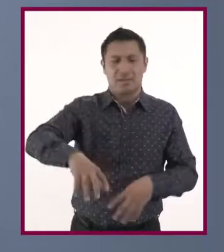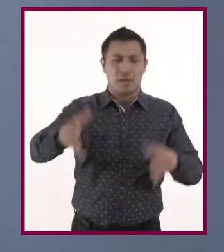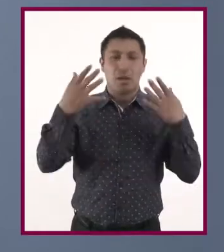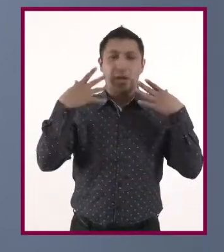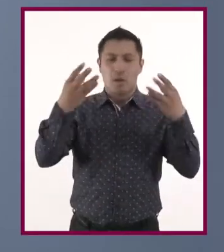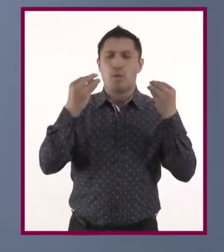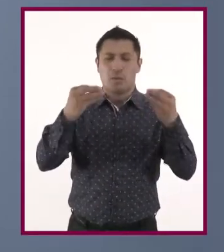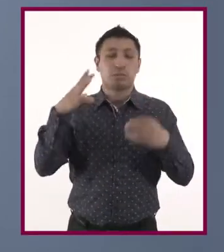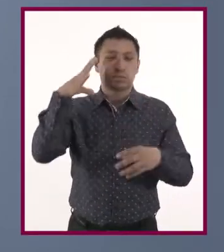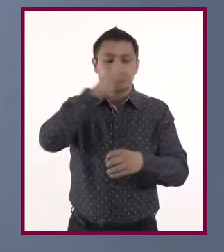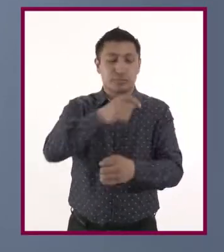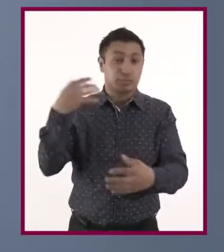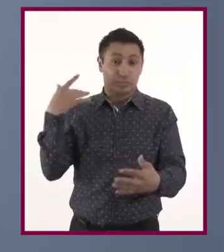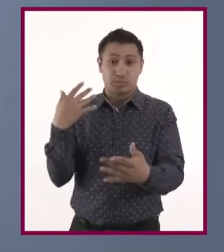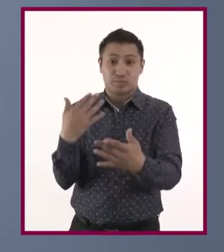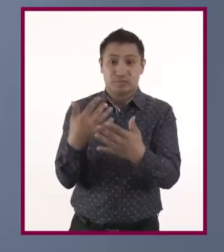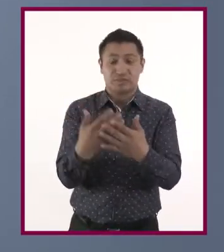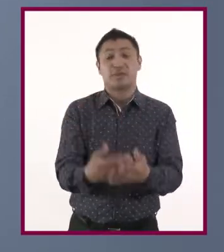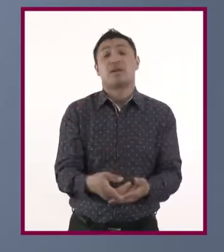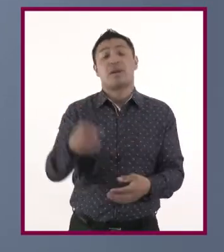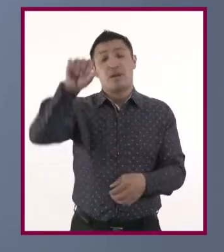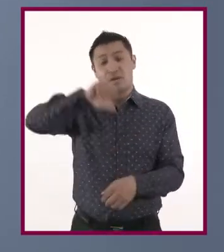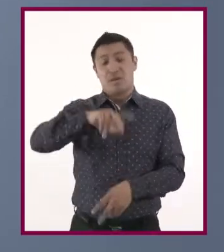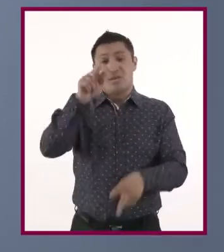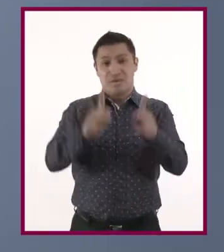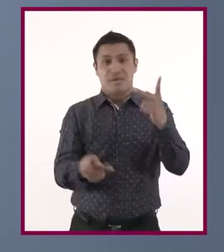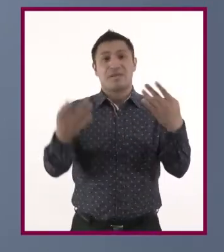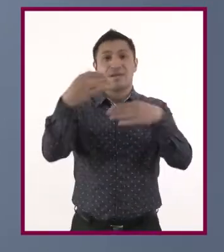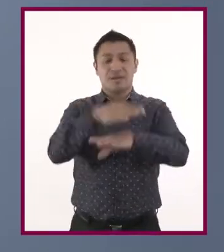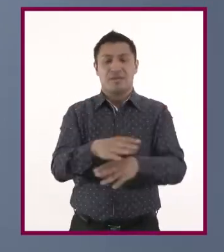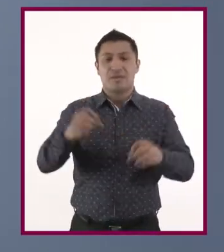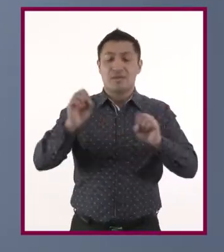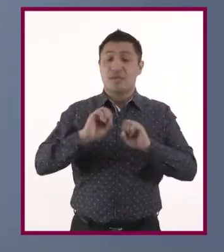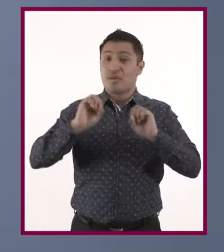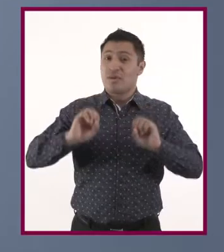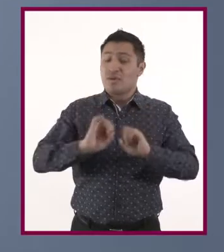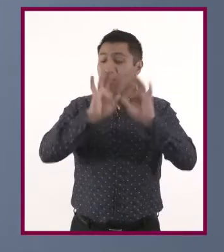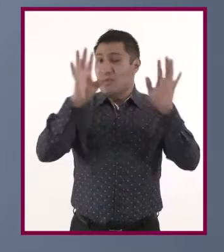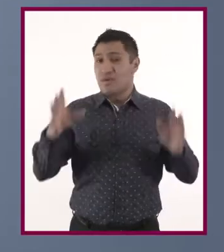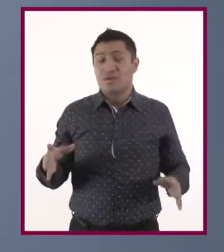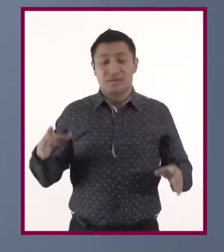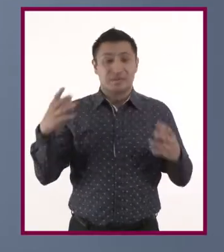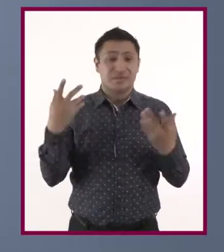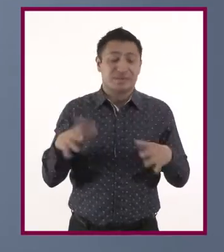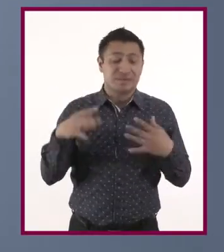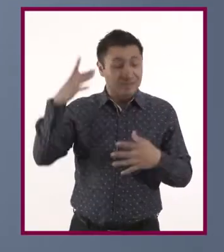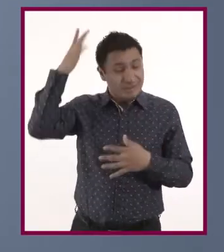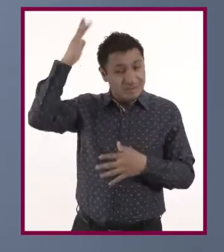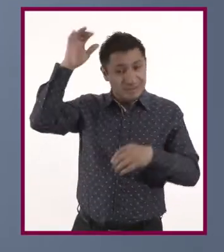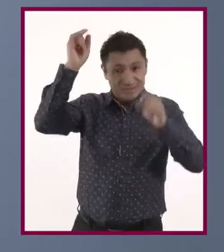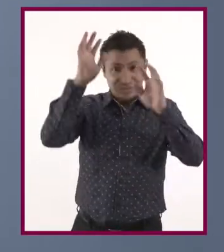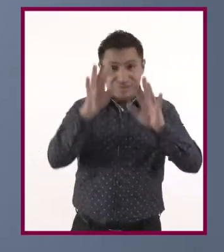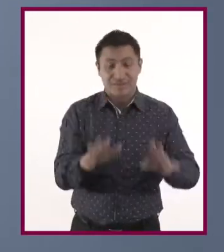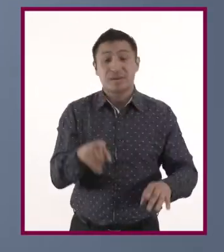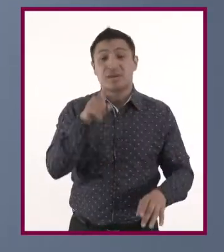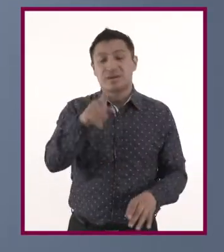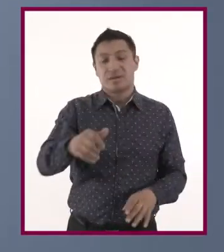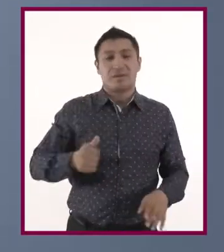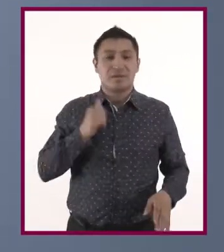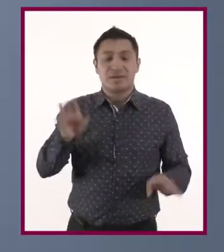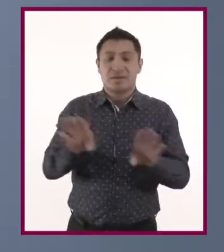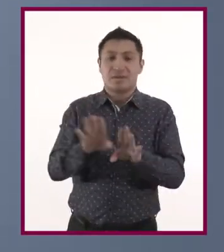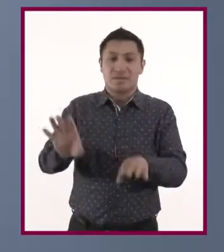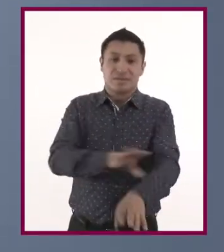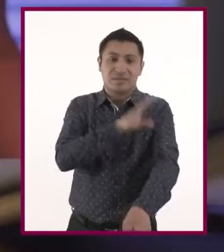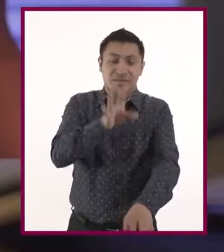ha sentido estos días, les vengo a hablar de las maravillas del poder aprovechar la energía del sol y poder usarla como electricidad o para calentar agua en